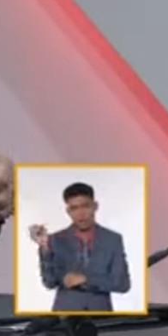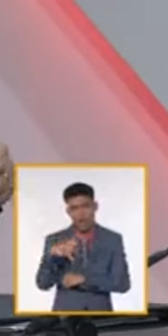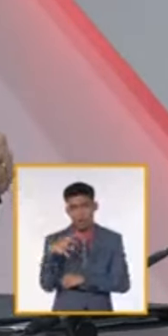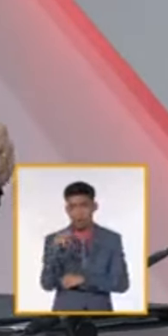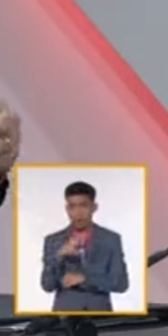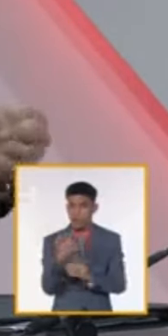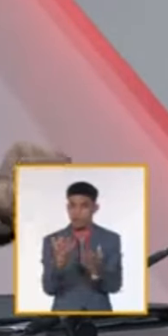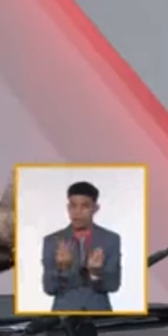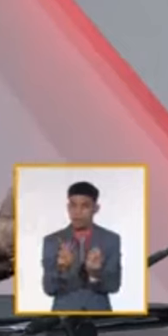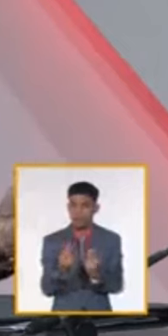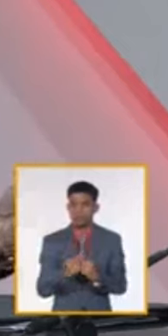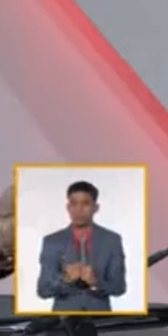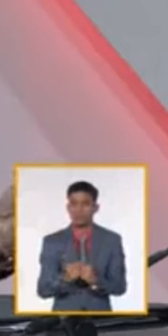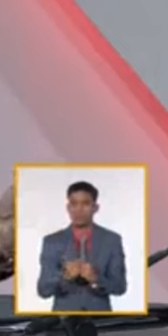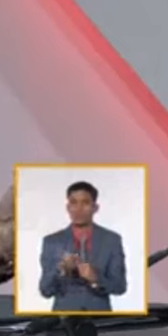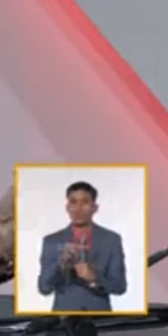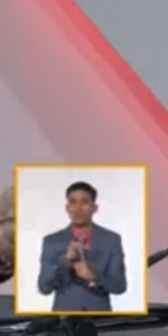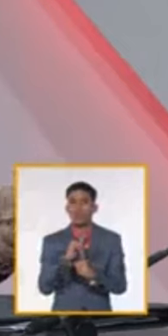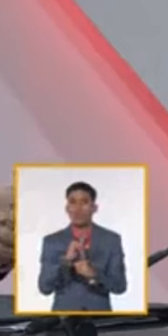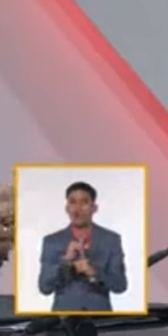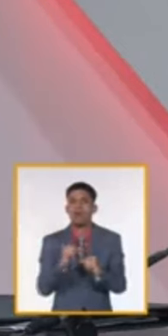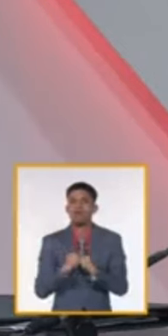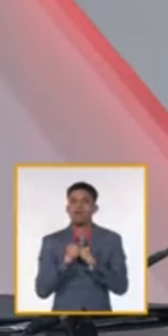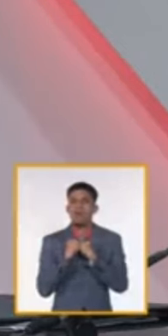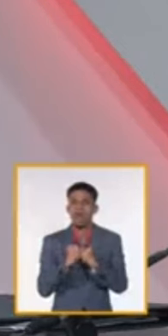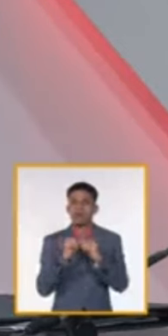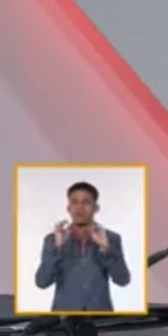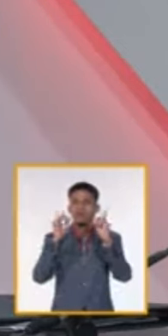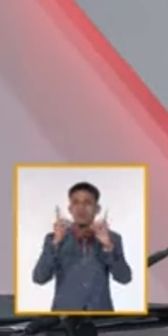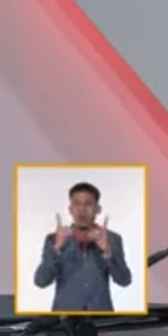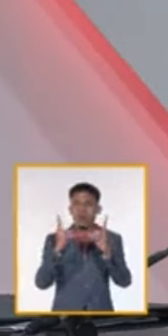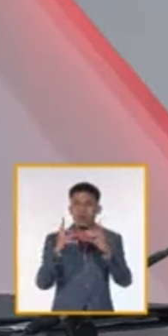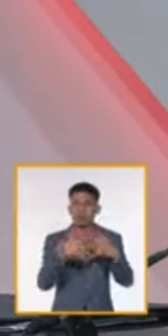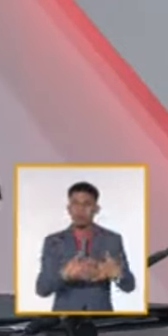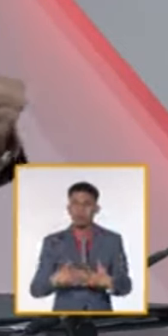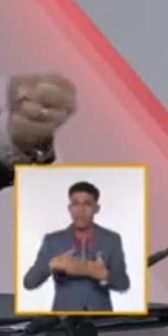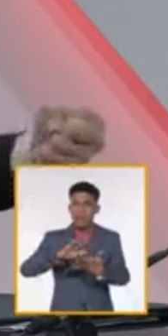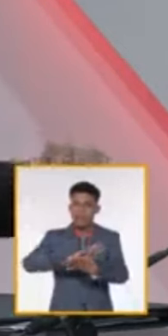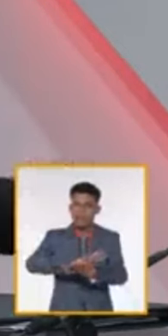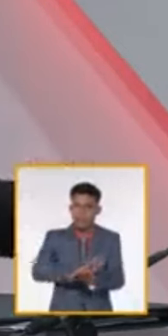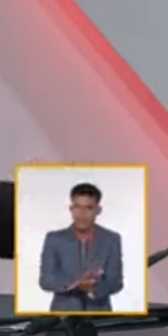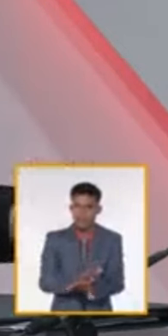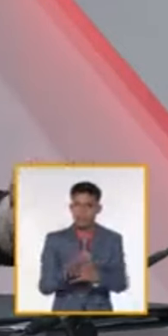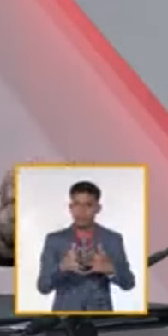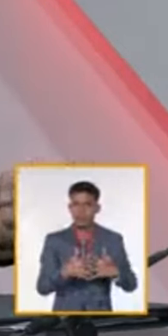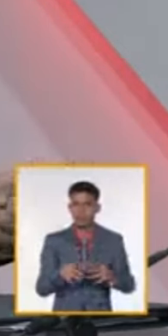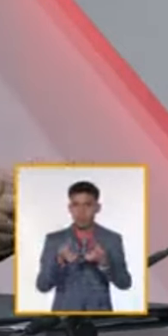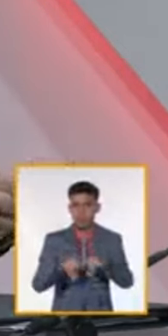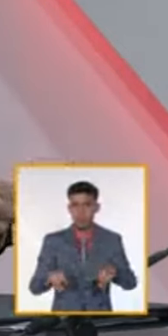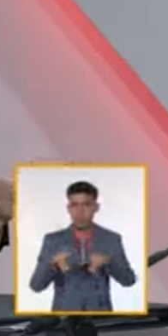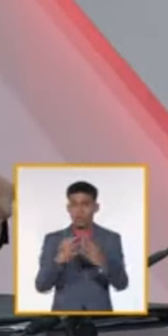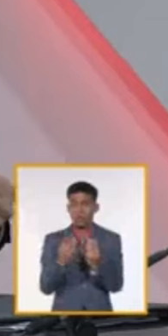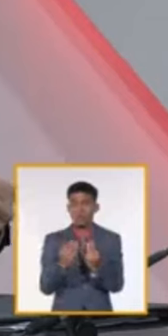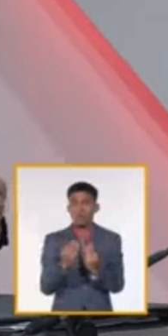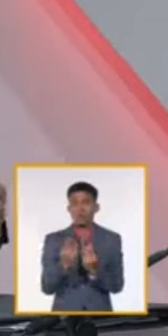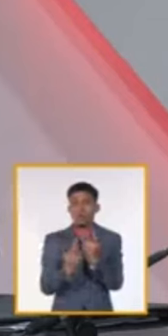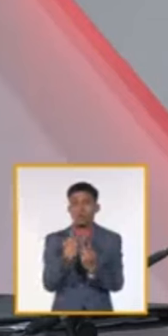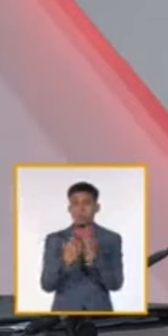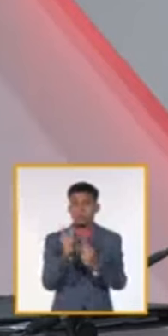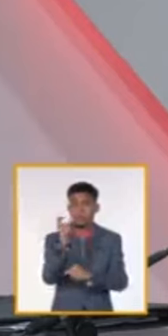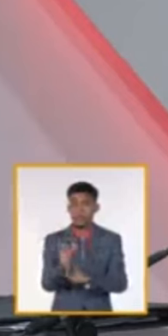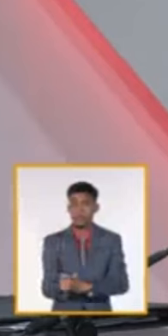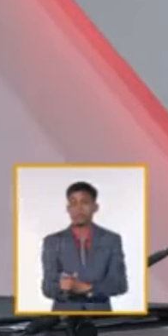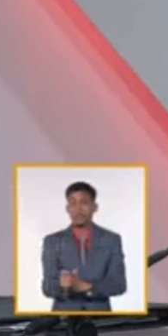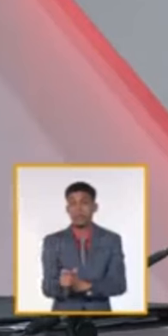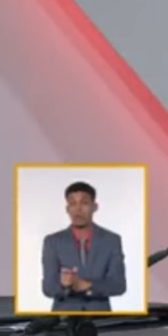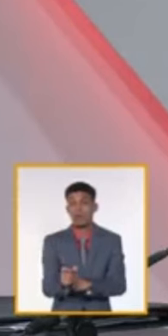político apretó a las universidades, también el poder económico. Y muchos de los donantes de las universidades empezaron